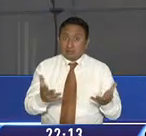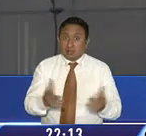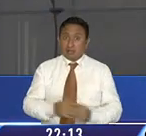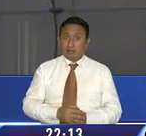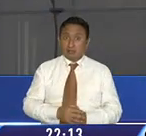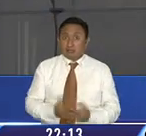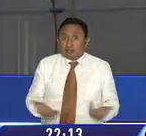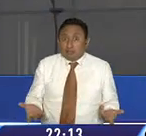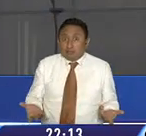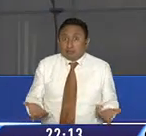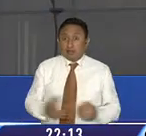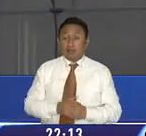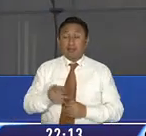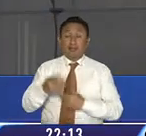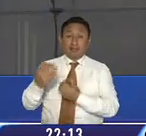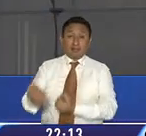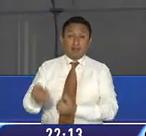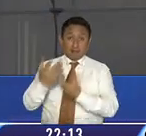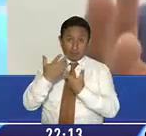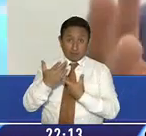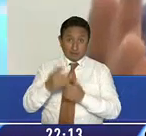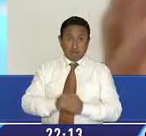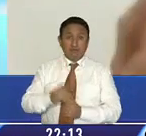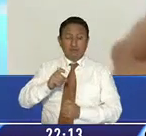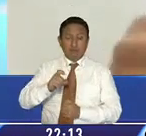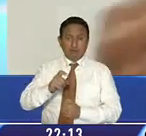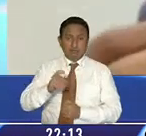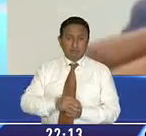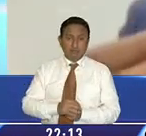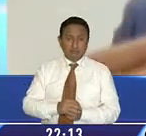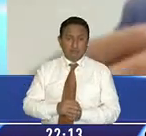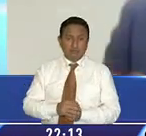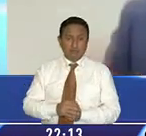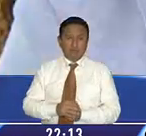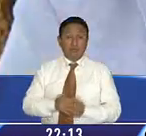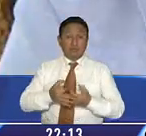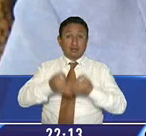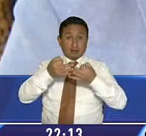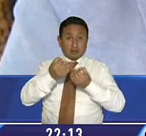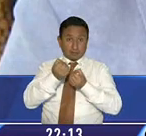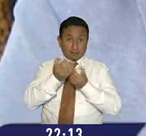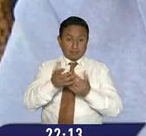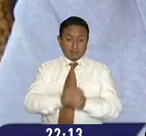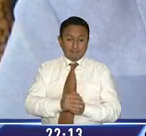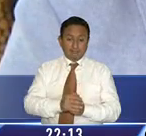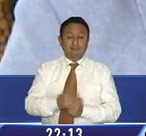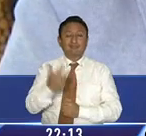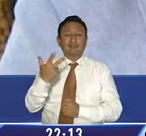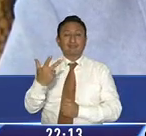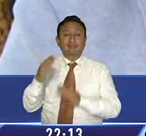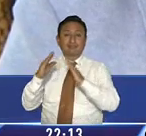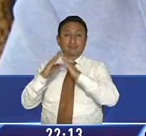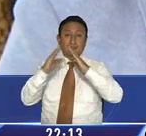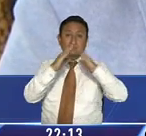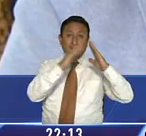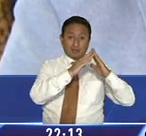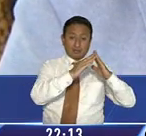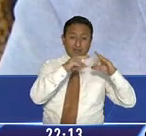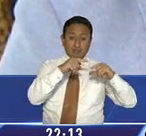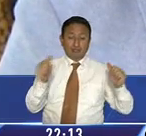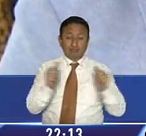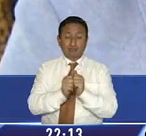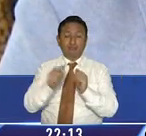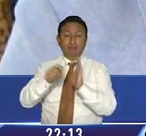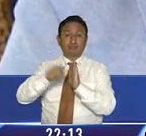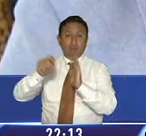sea, que la información sea precisada y dada pues de manera correcta. De los 3 domicilios diferentes, en compañía de su